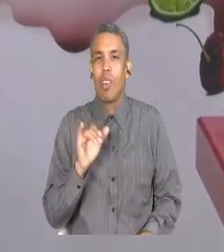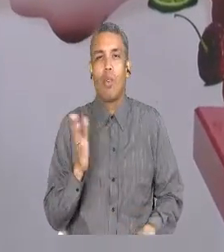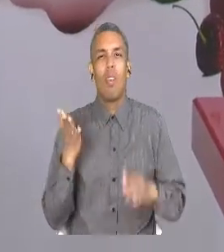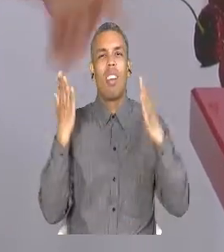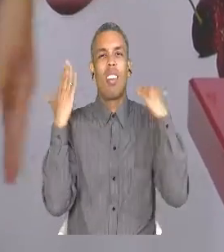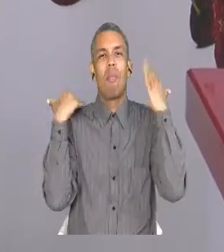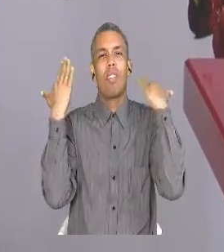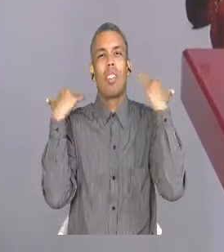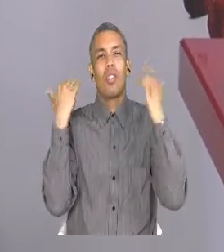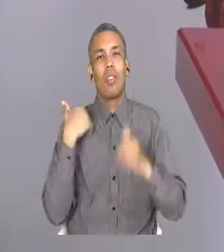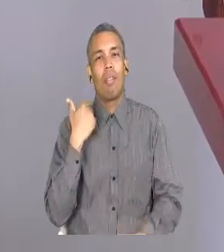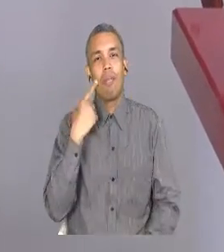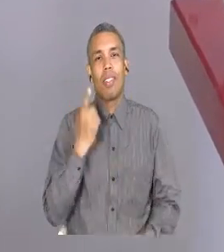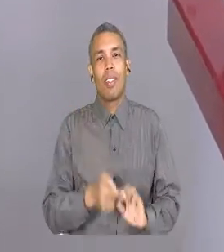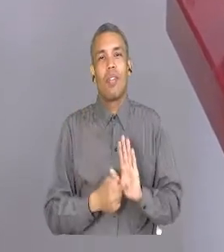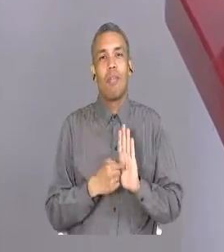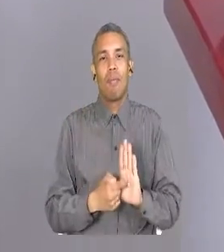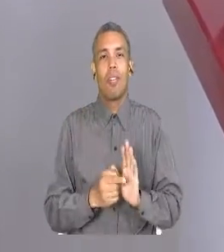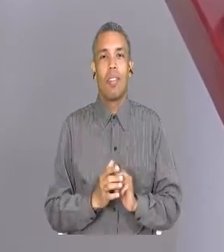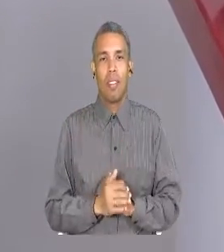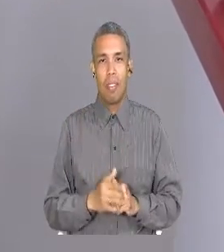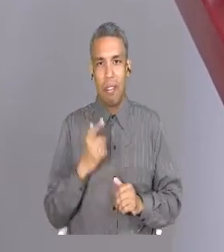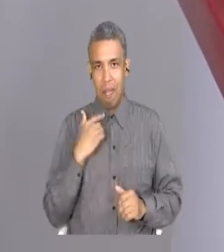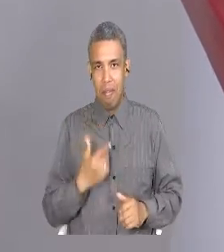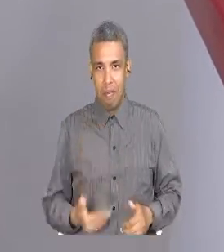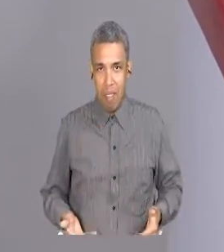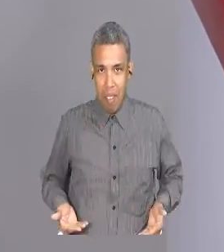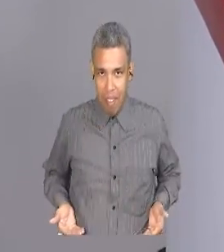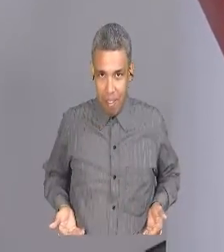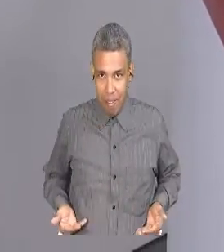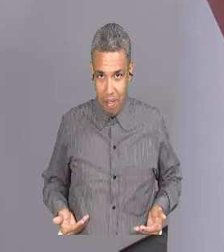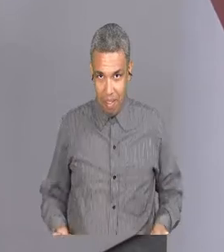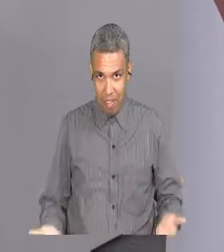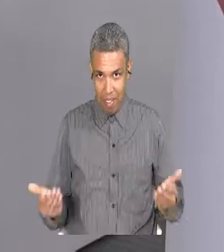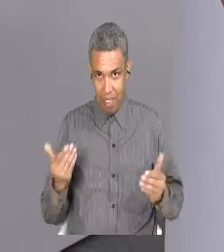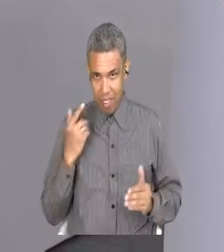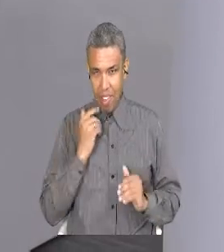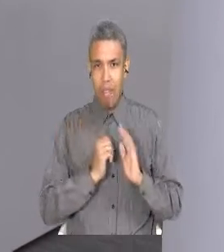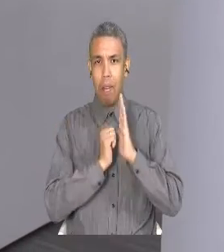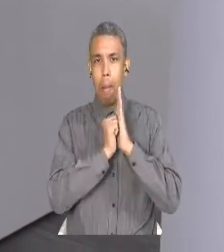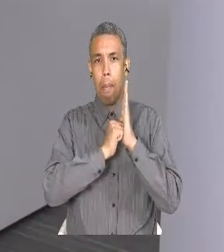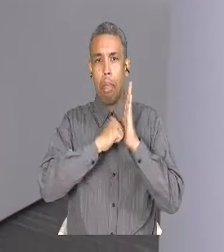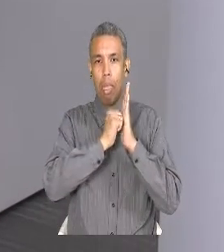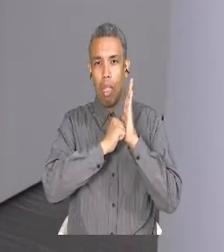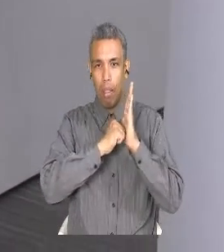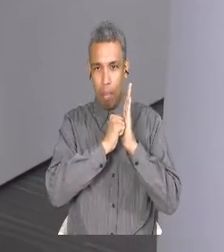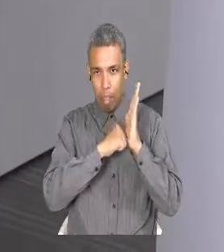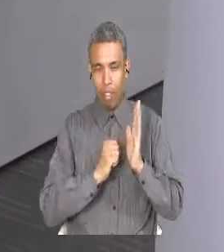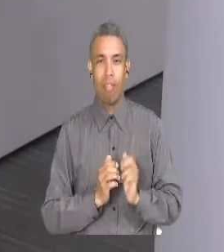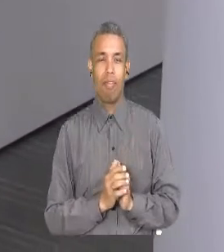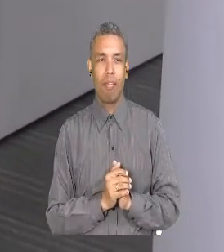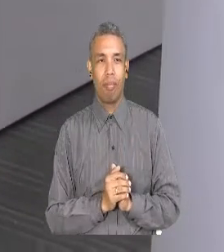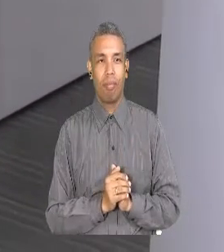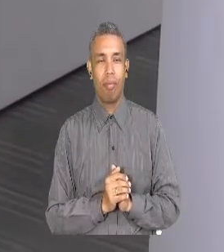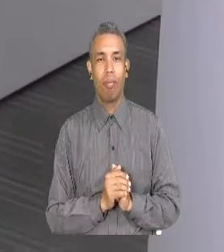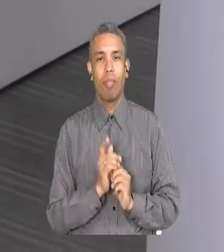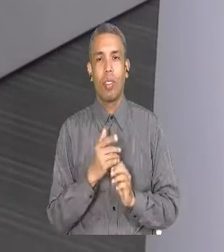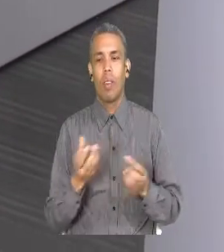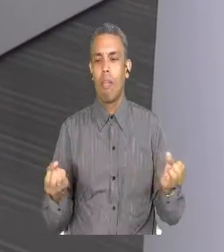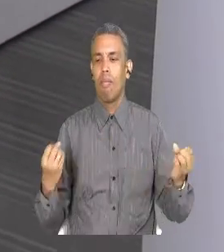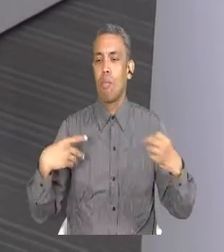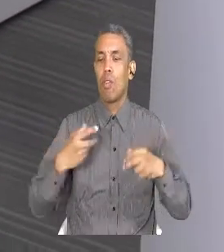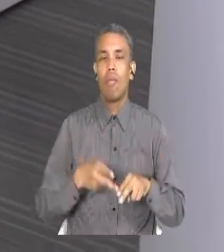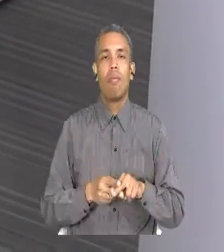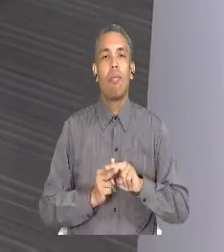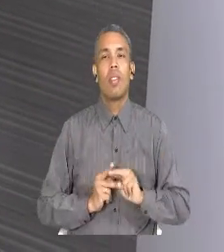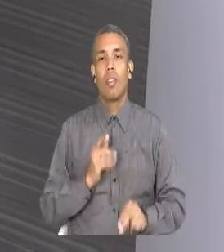bien bella, por supuesto, y este jean, gracias a Miuma Boutique, que se encuentra ubicado en la calle 49, número 1728 de la